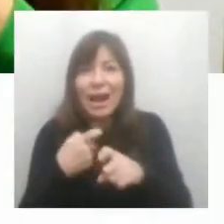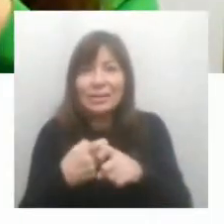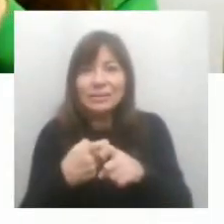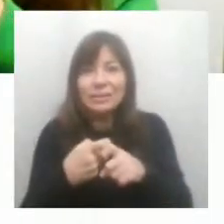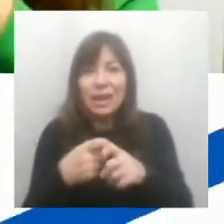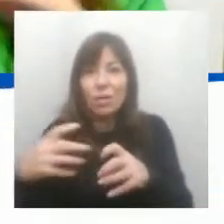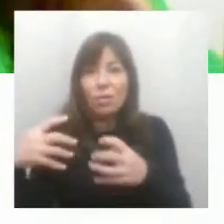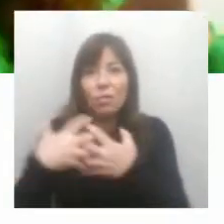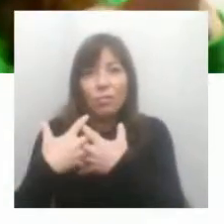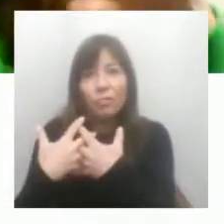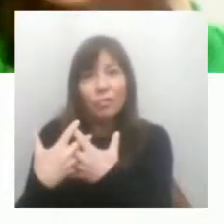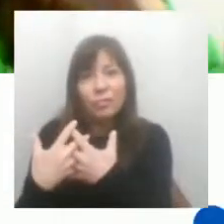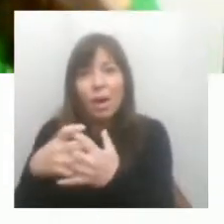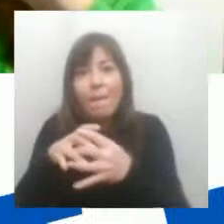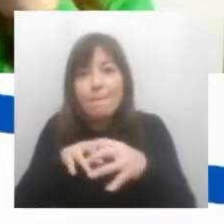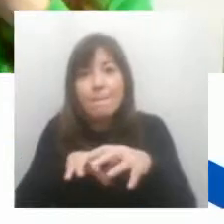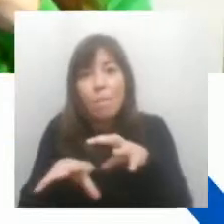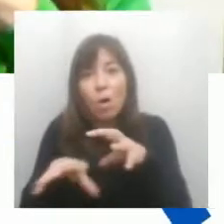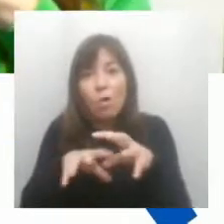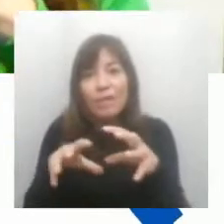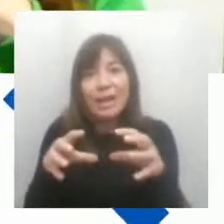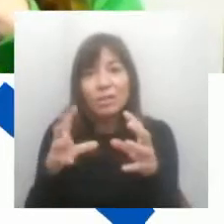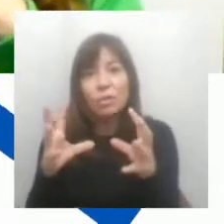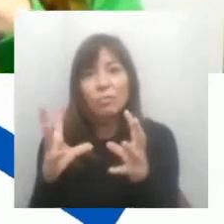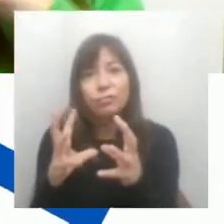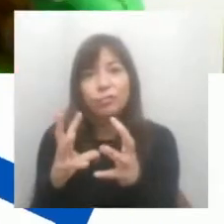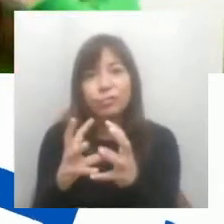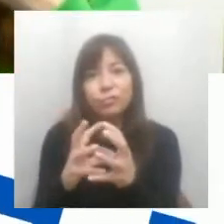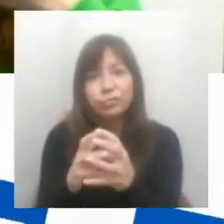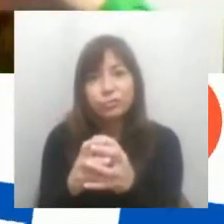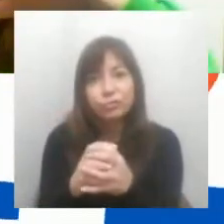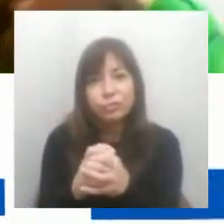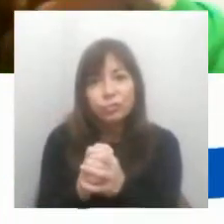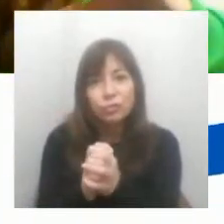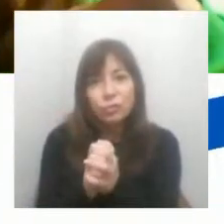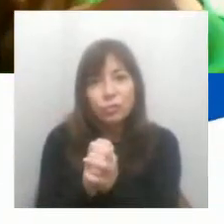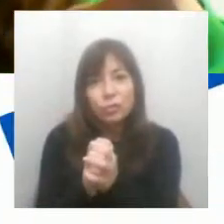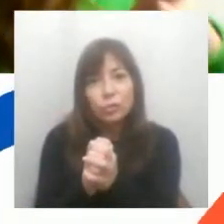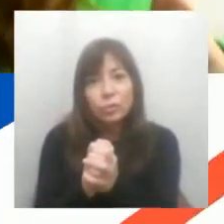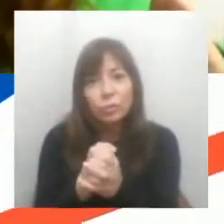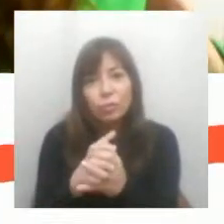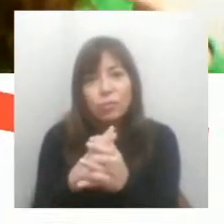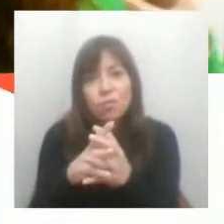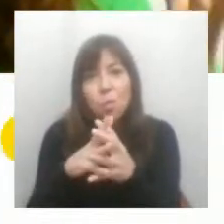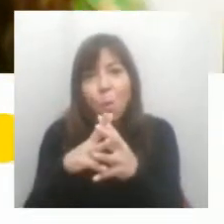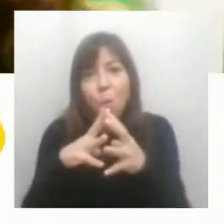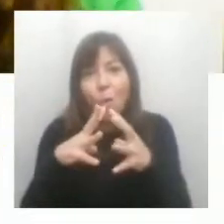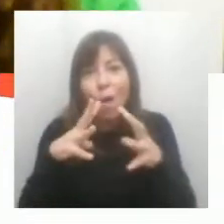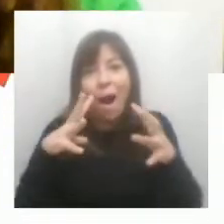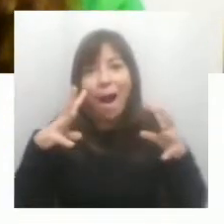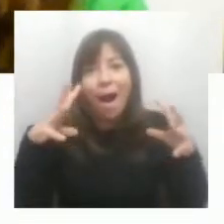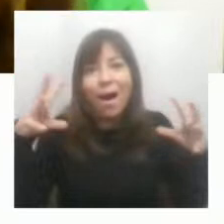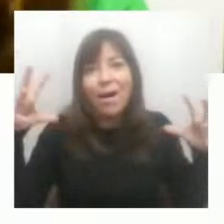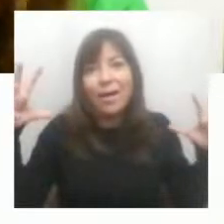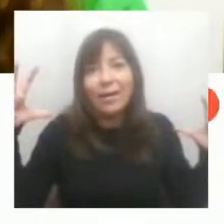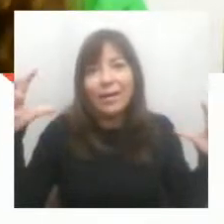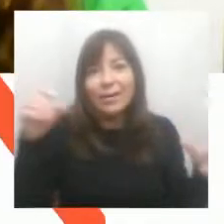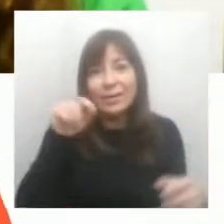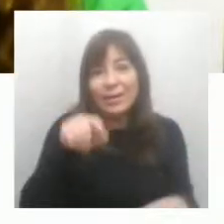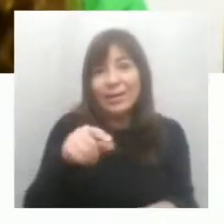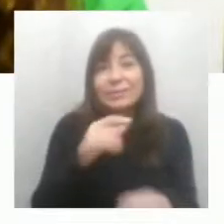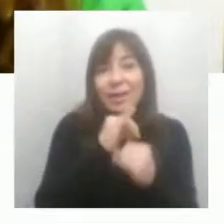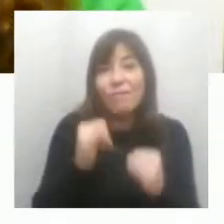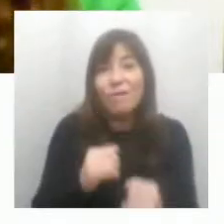se va moviendo, ¿cierto? Hace de que la esfera se vuelva a comprimir y si no, se vuelve a expandir de esa manera tan